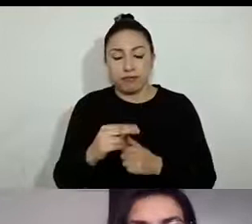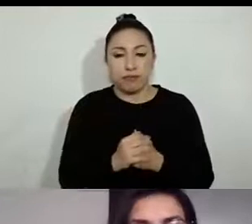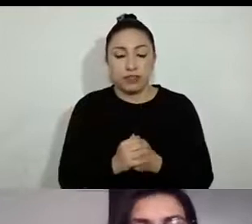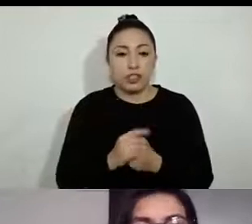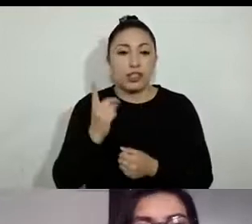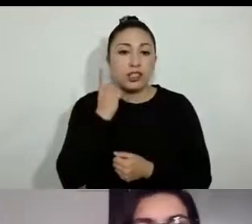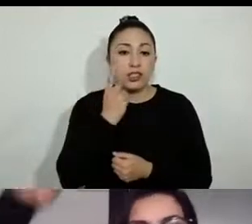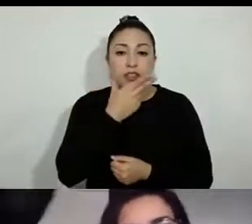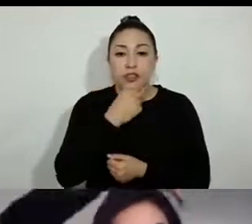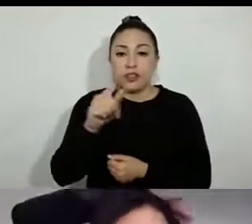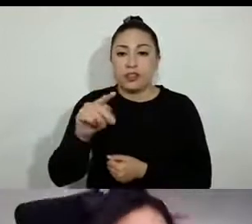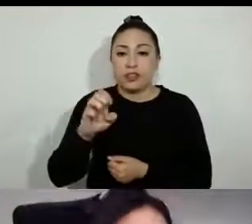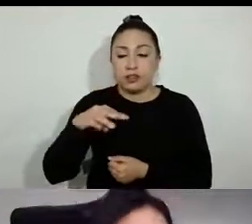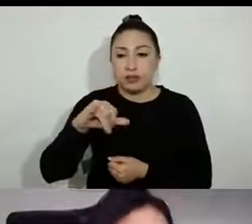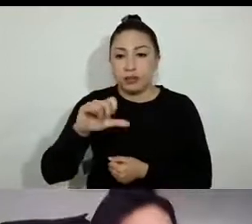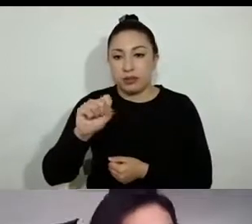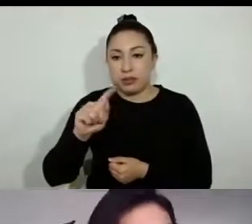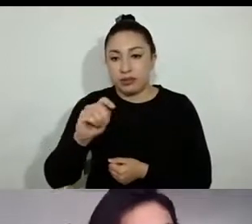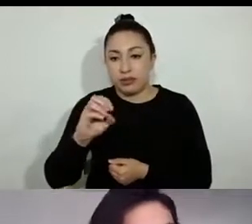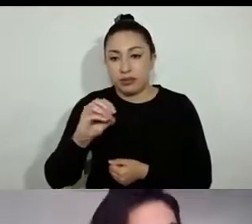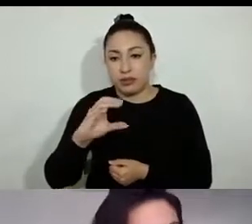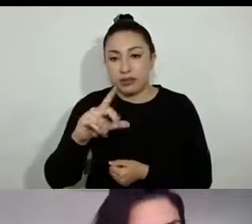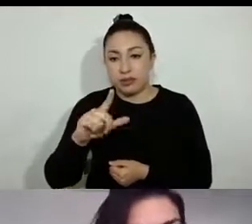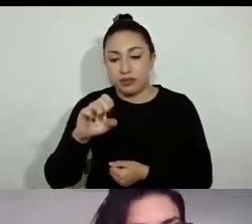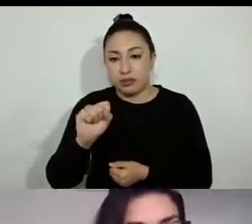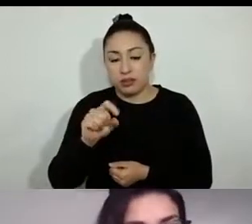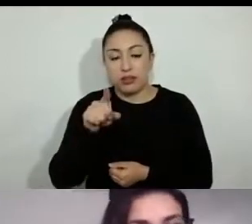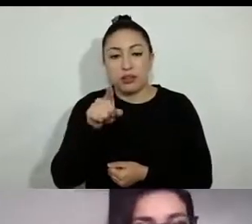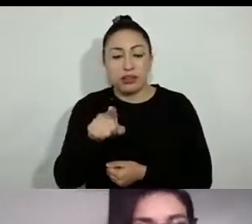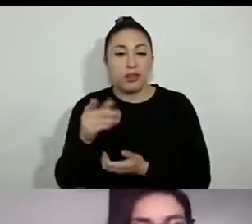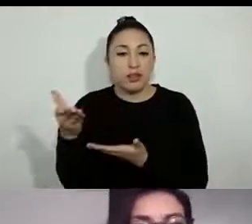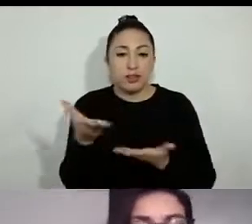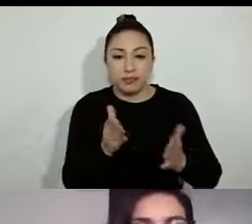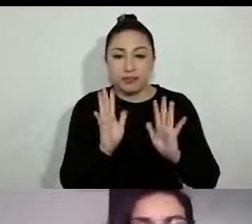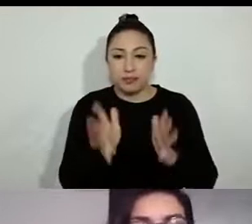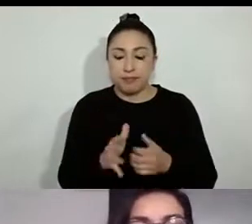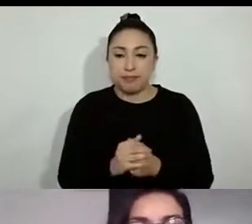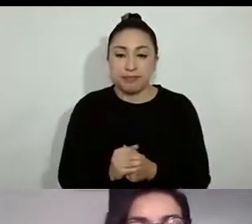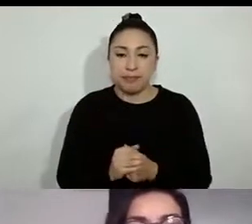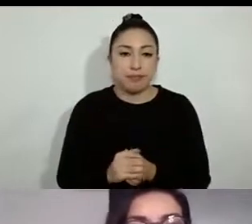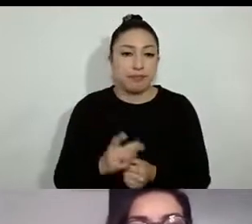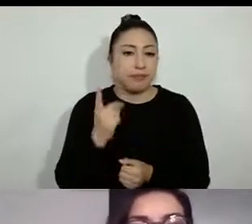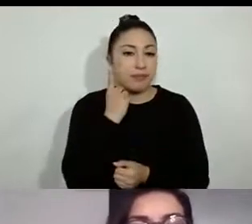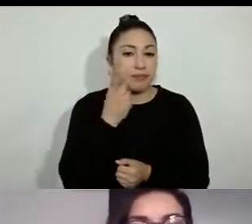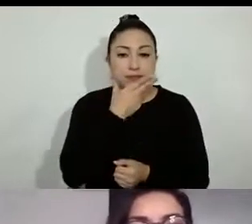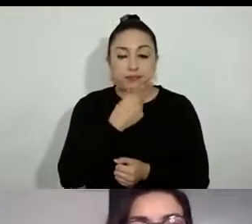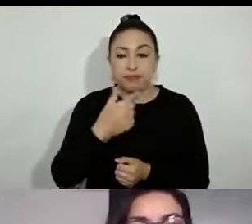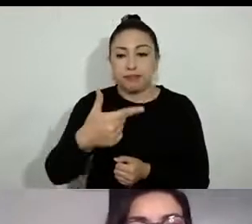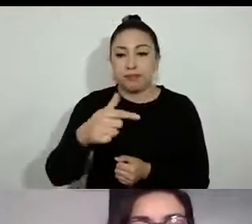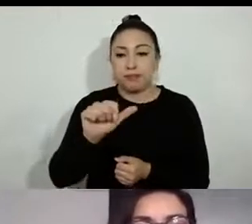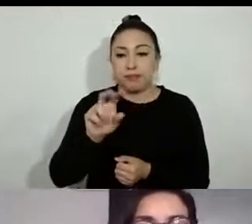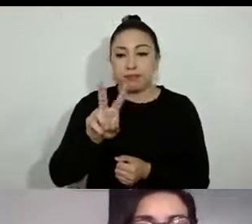Diputado Temístocles Villanueva Ramos. Temístocles Villanueva, presente. Diputado Jorge Gaviño